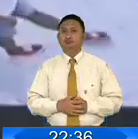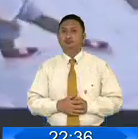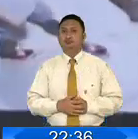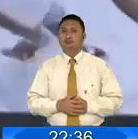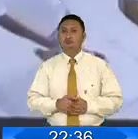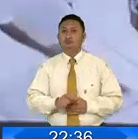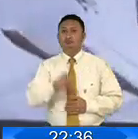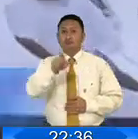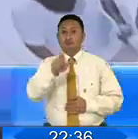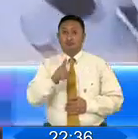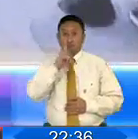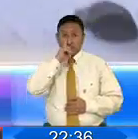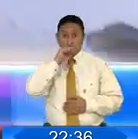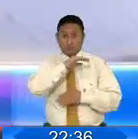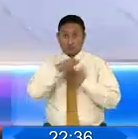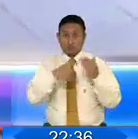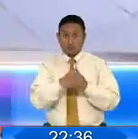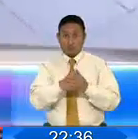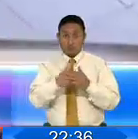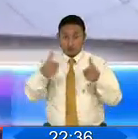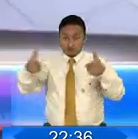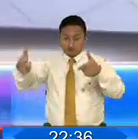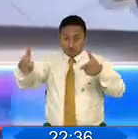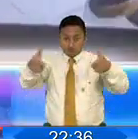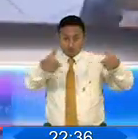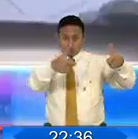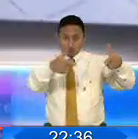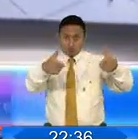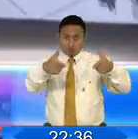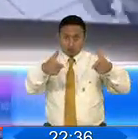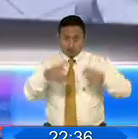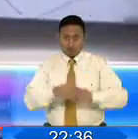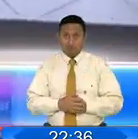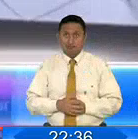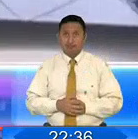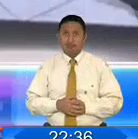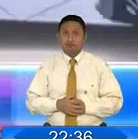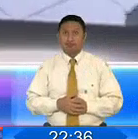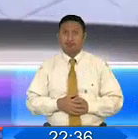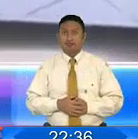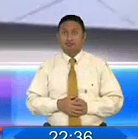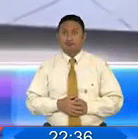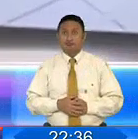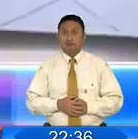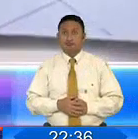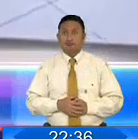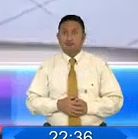Amedrentaron a trabajadores y clientes que se encontraban en el establecimiento.